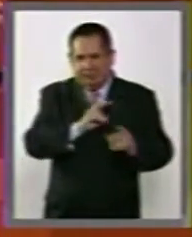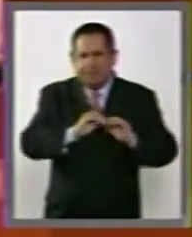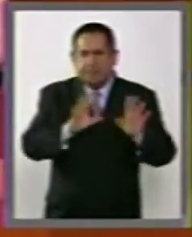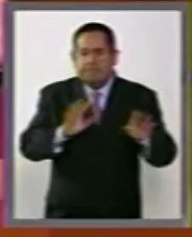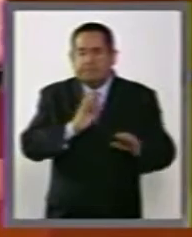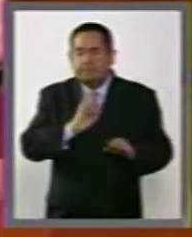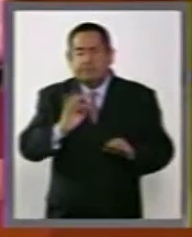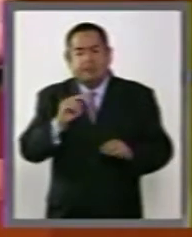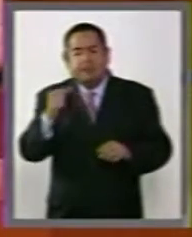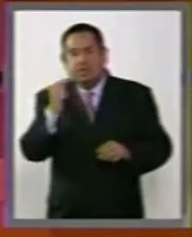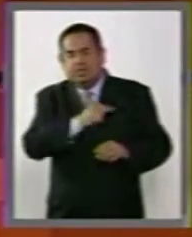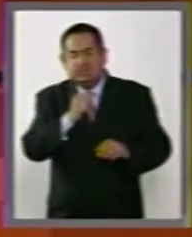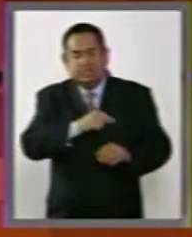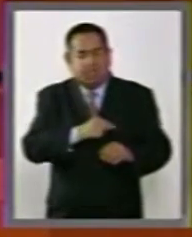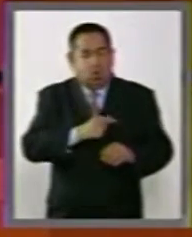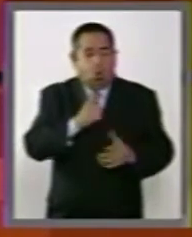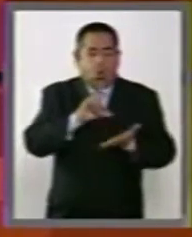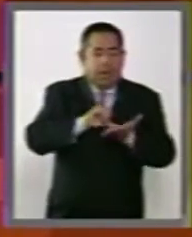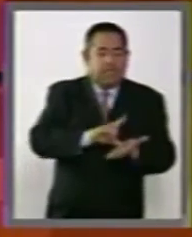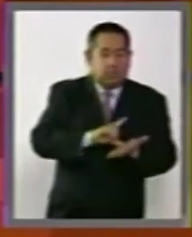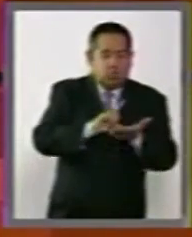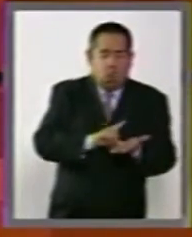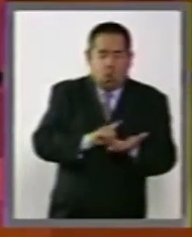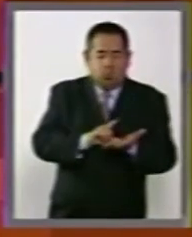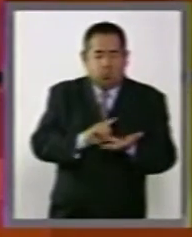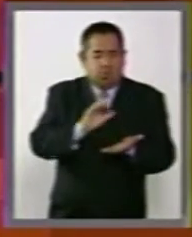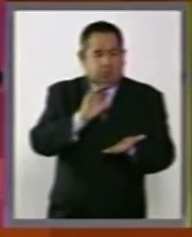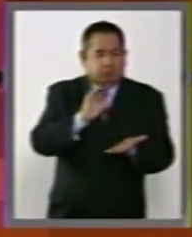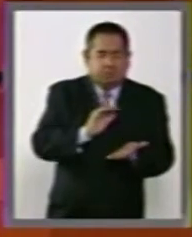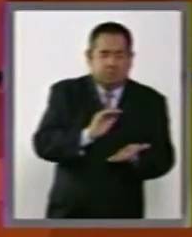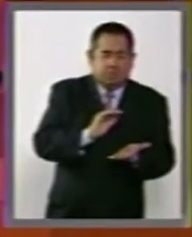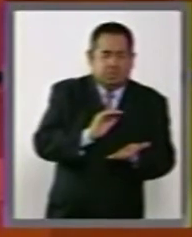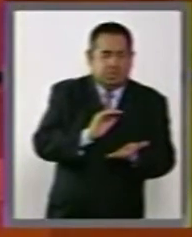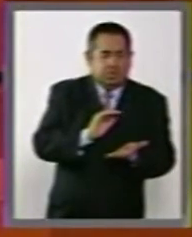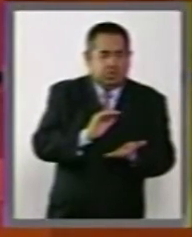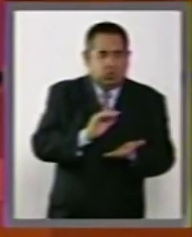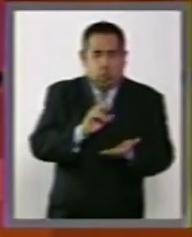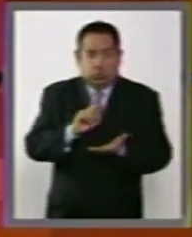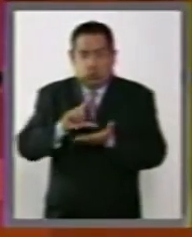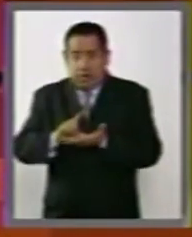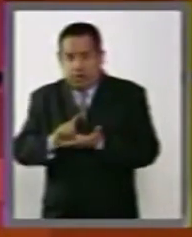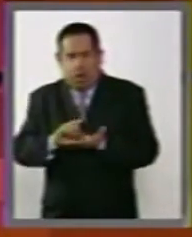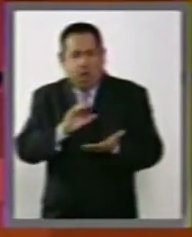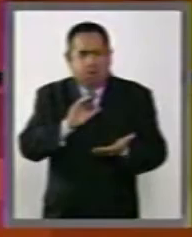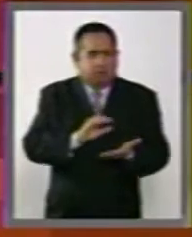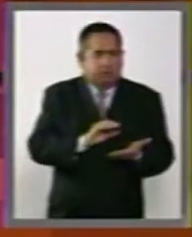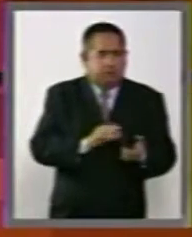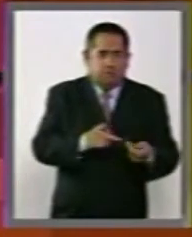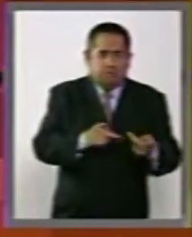que los litros de a litro, que no son de a litro,